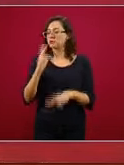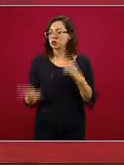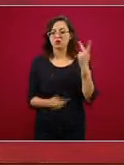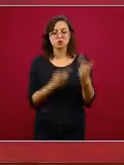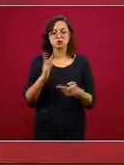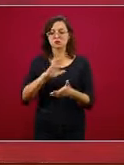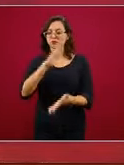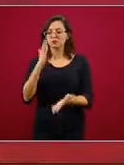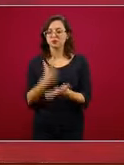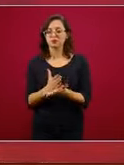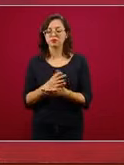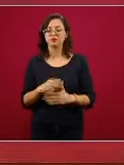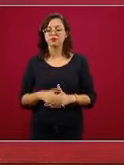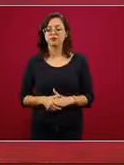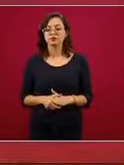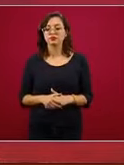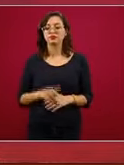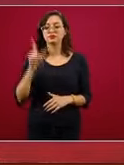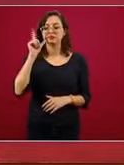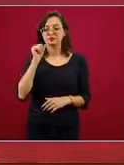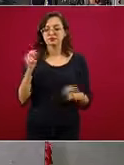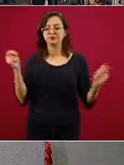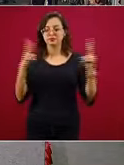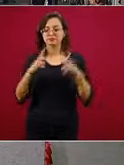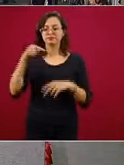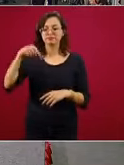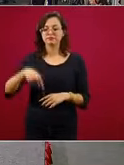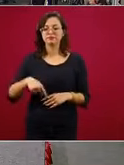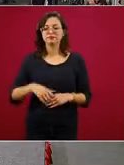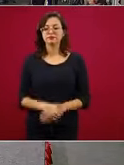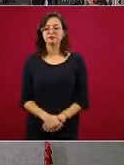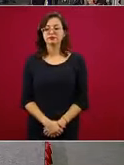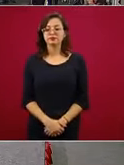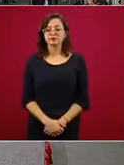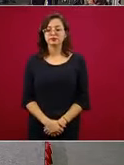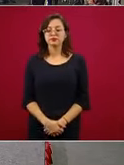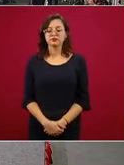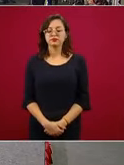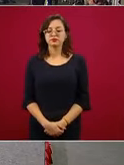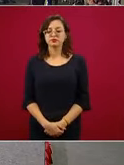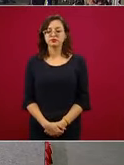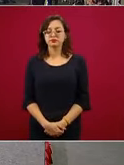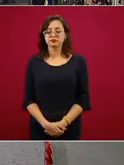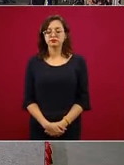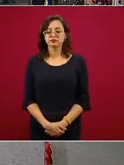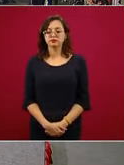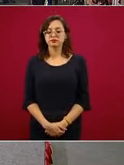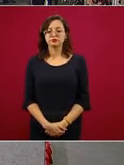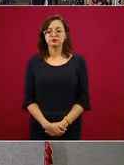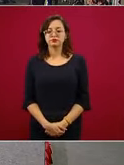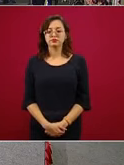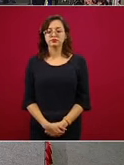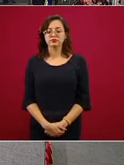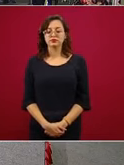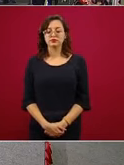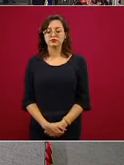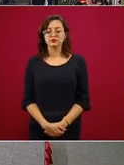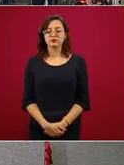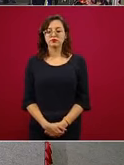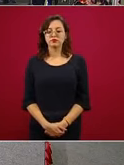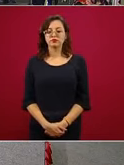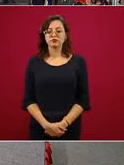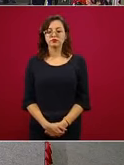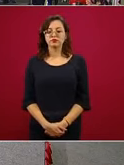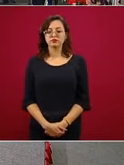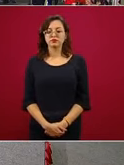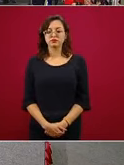otra pregunta, Y nada más para la gente. pero mañana nos vemos aquí. Si el mapa va a seguir igual, si el semáforo va a seguir igual, porque